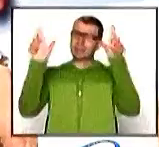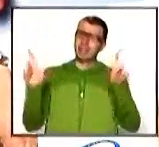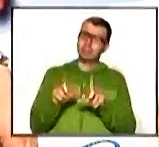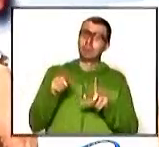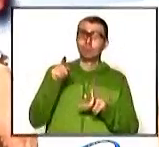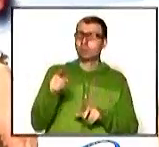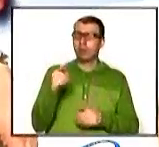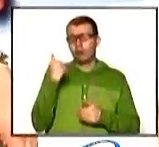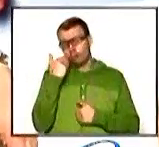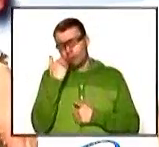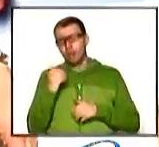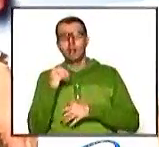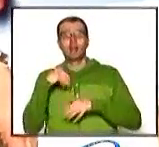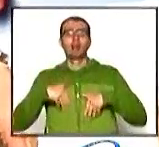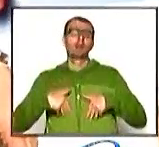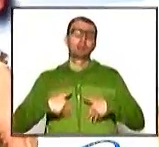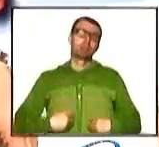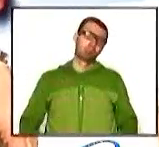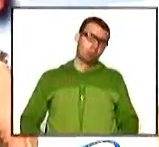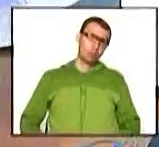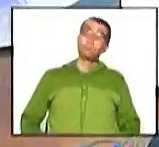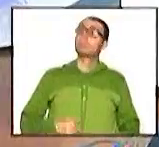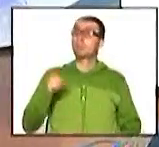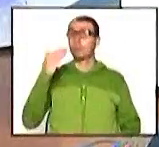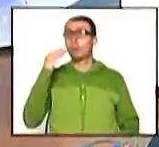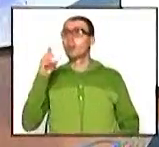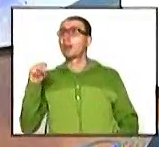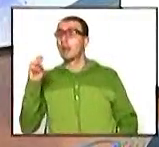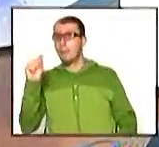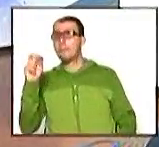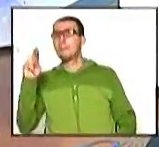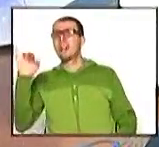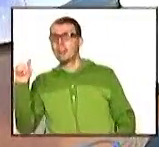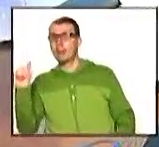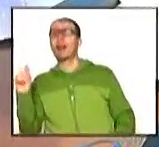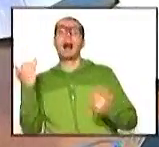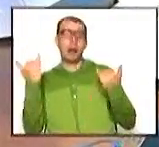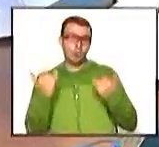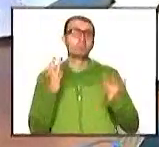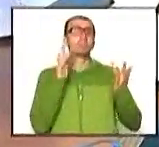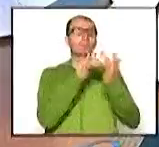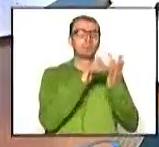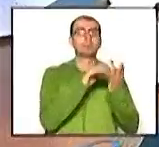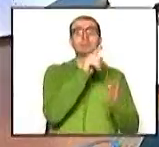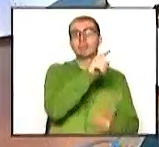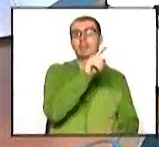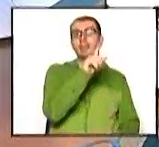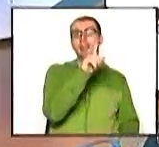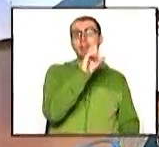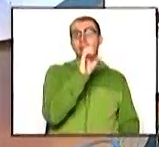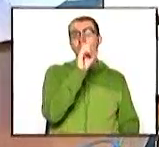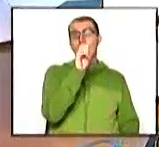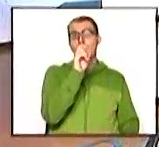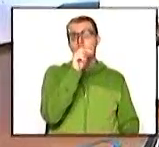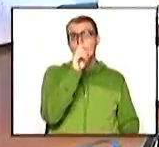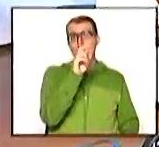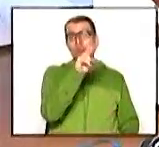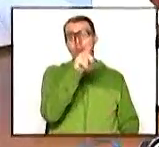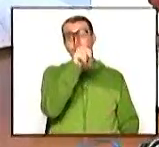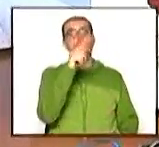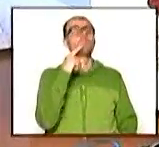ese proceso. Bueno, quien habló fue María. Ahora sí, vamos a escuchar a Leonora Bucaramanga. Leonor, buenas tardes.